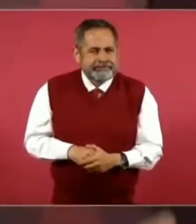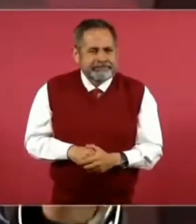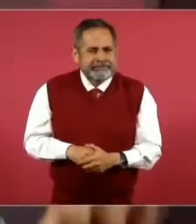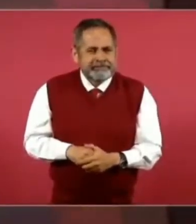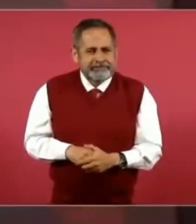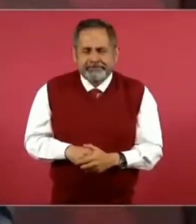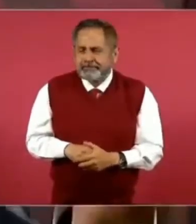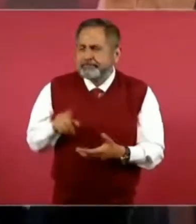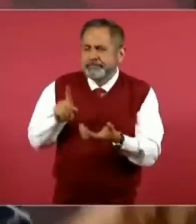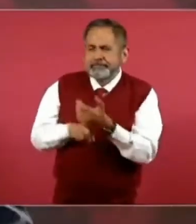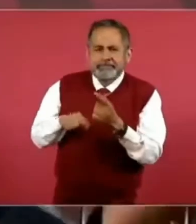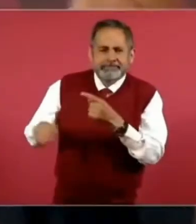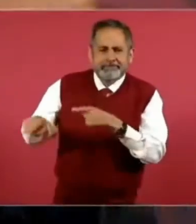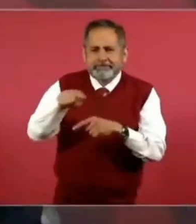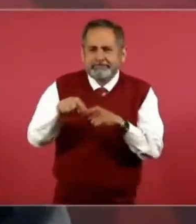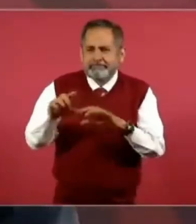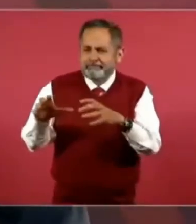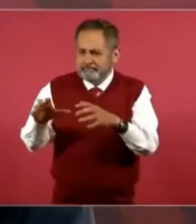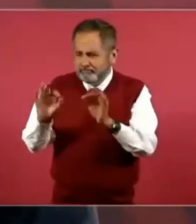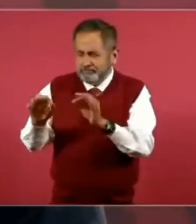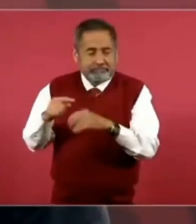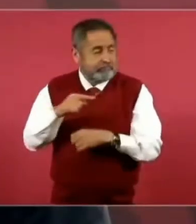se comportan como racistas.